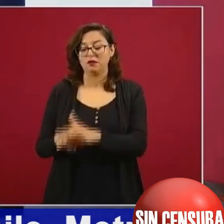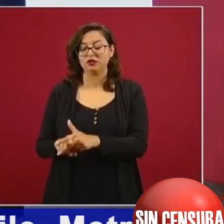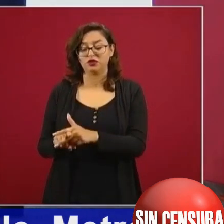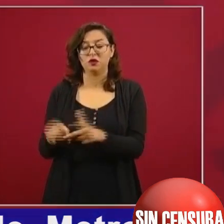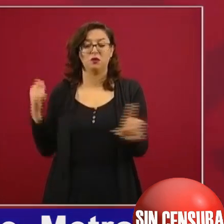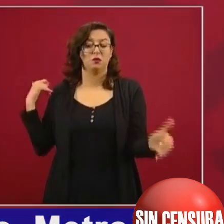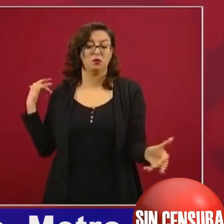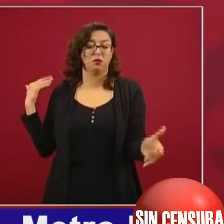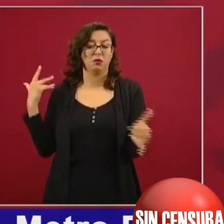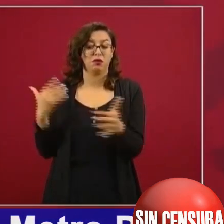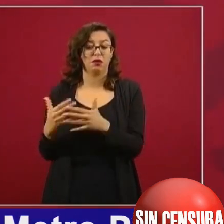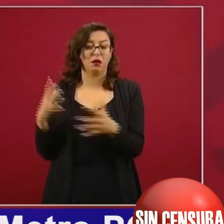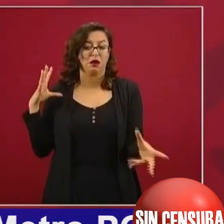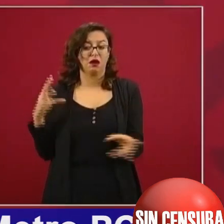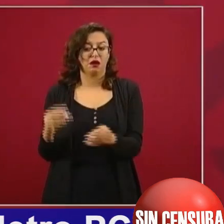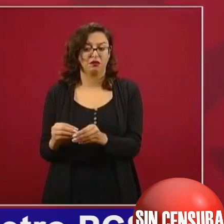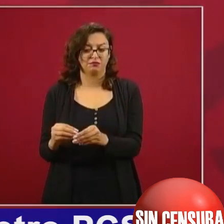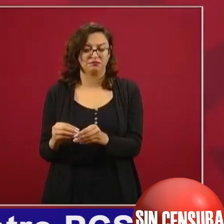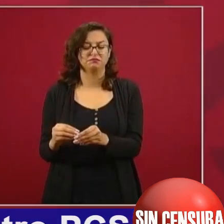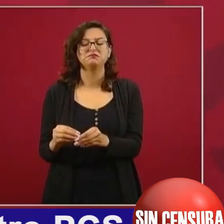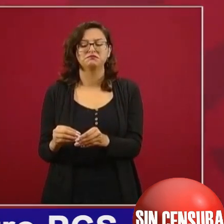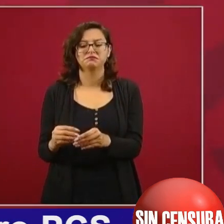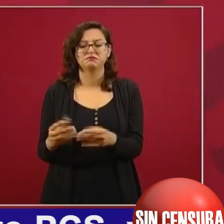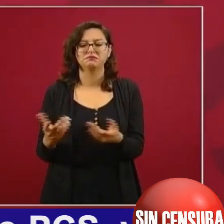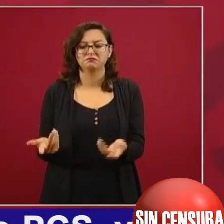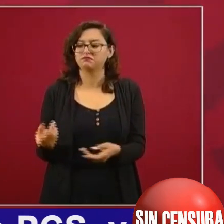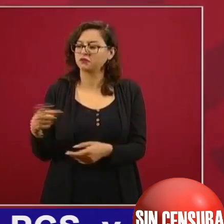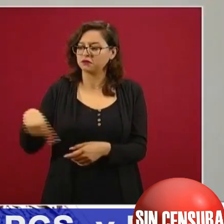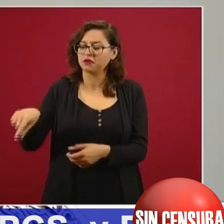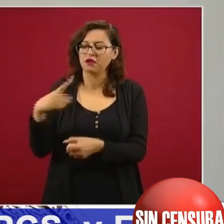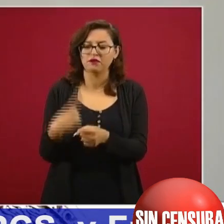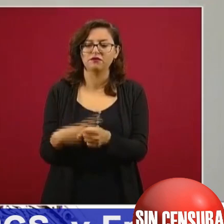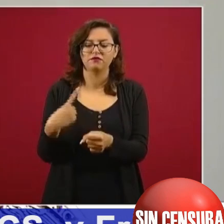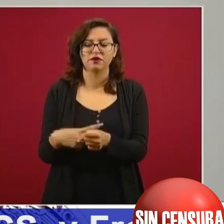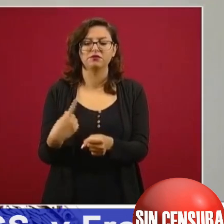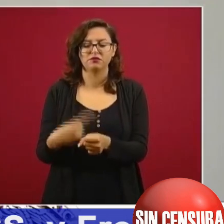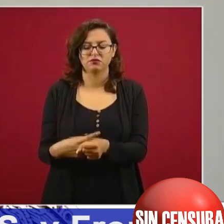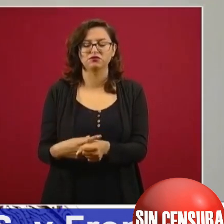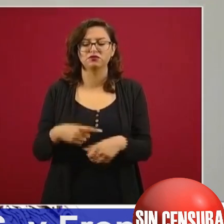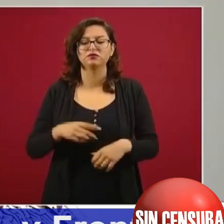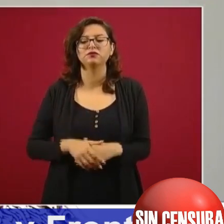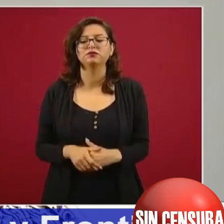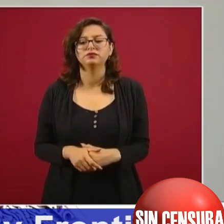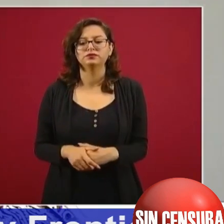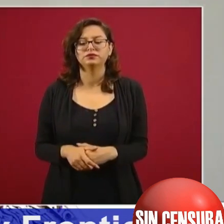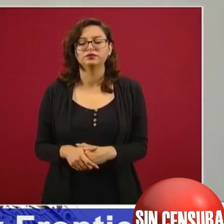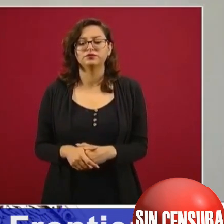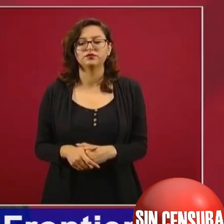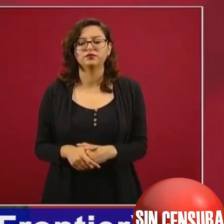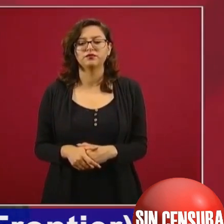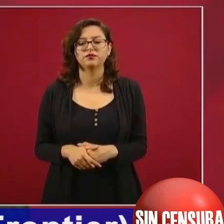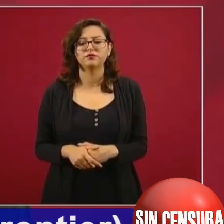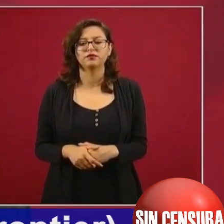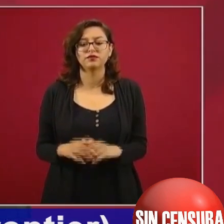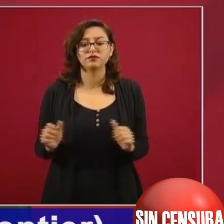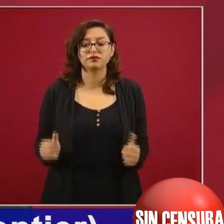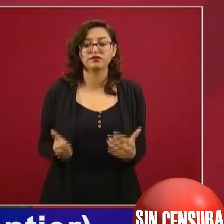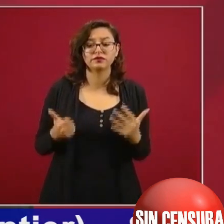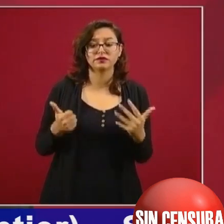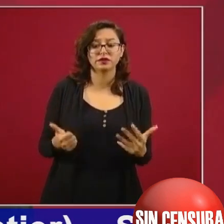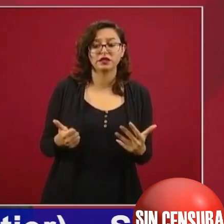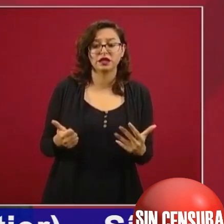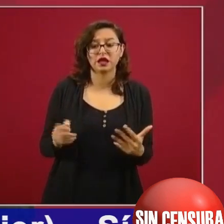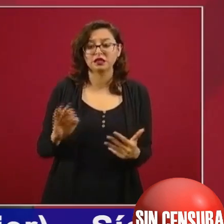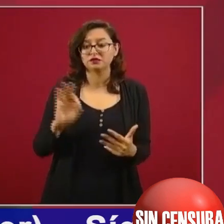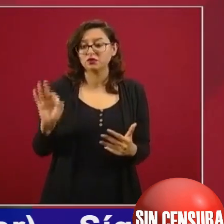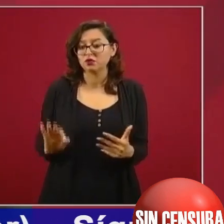tenido la confirmación de la epidemia, y 6% son